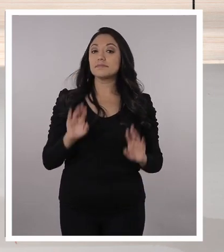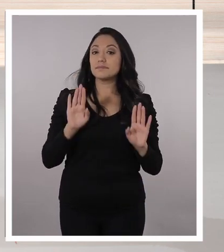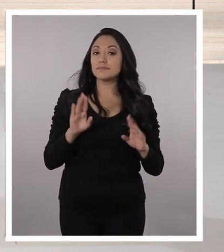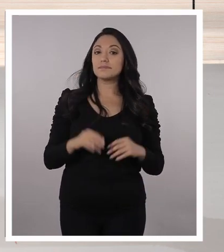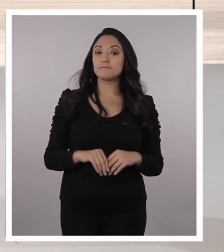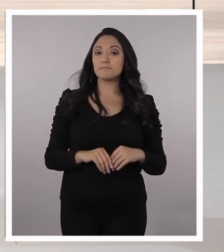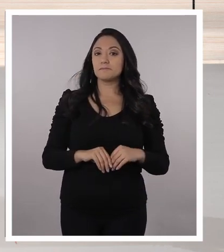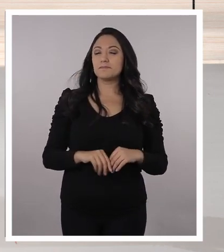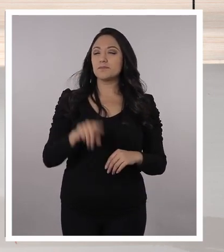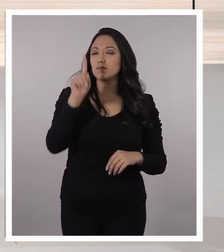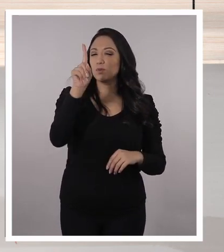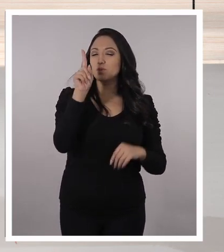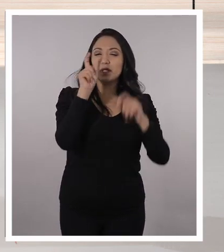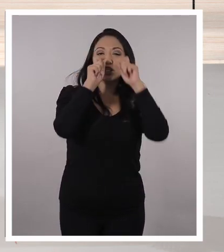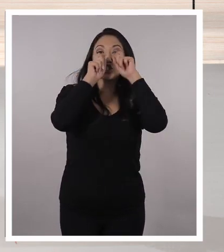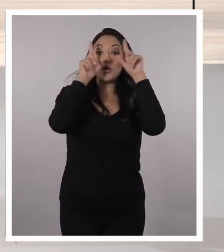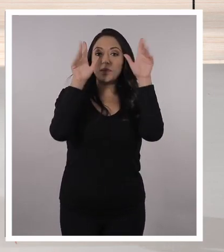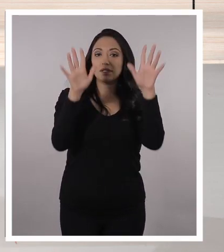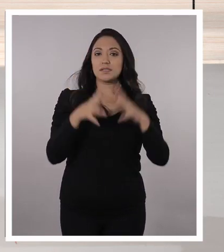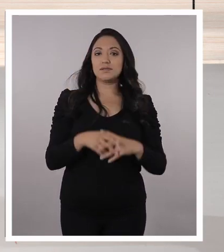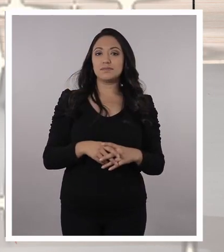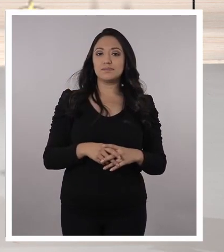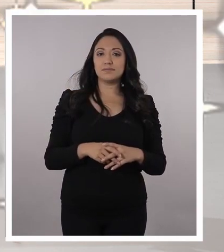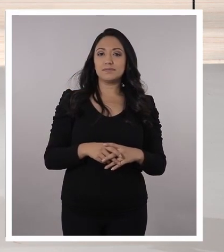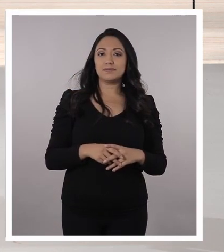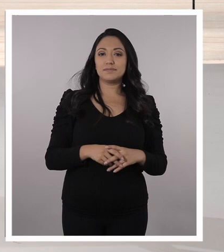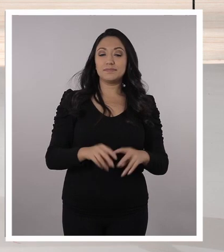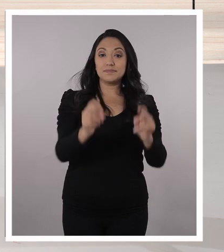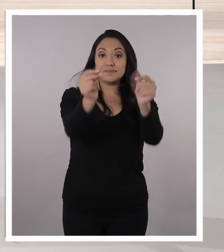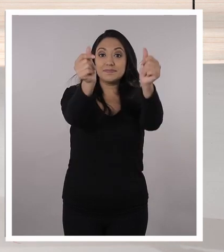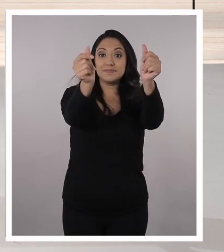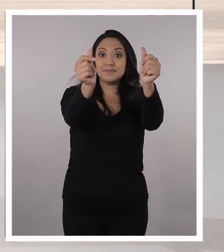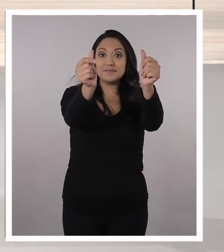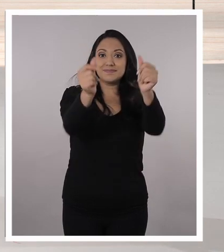eso, profe? Tengo una sorpresa más.